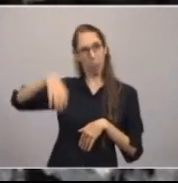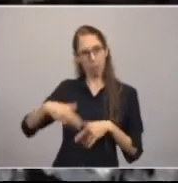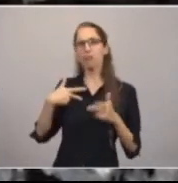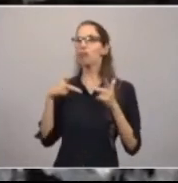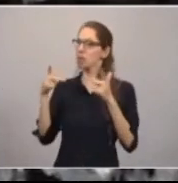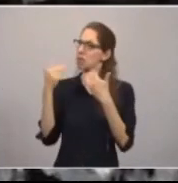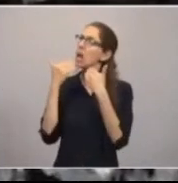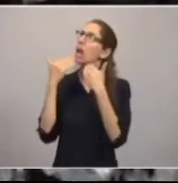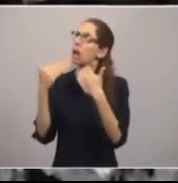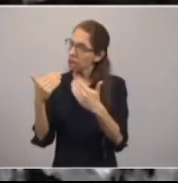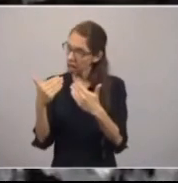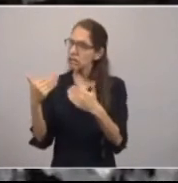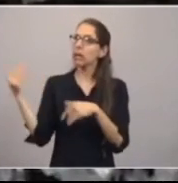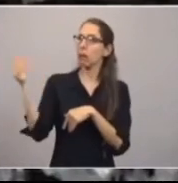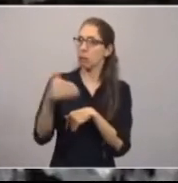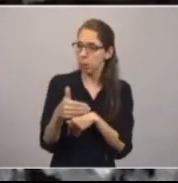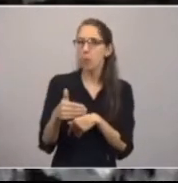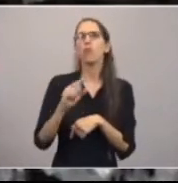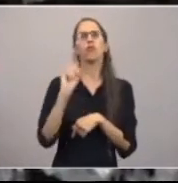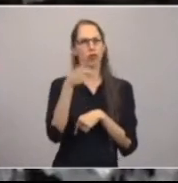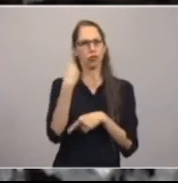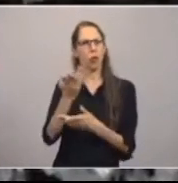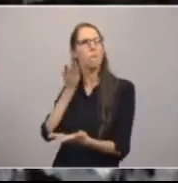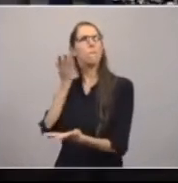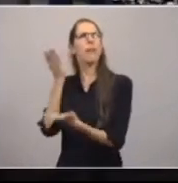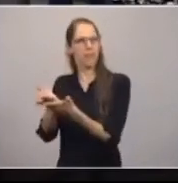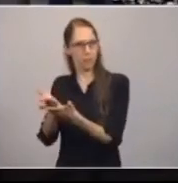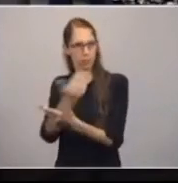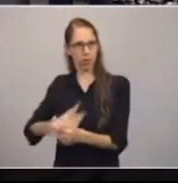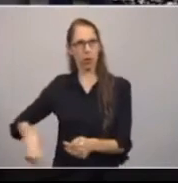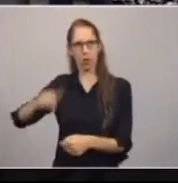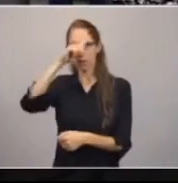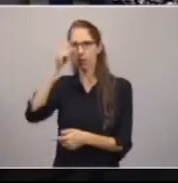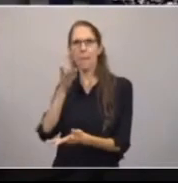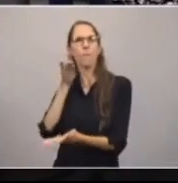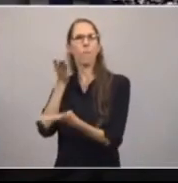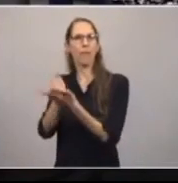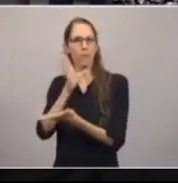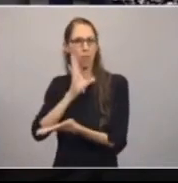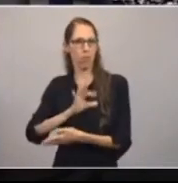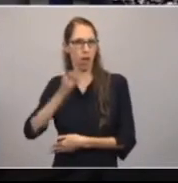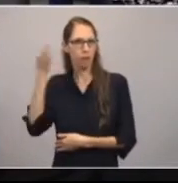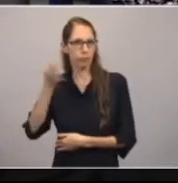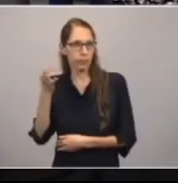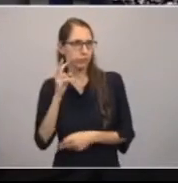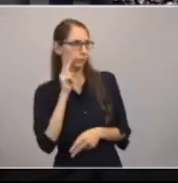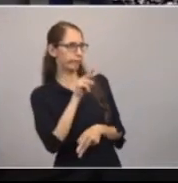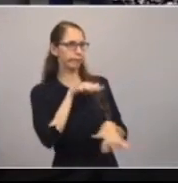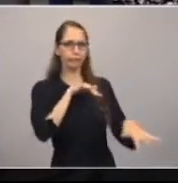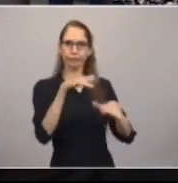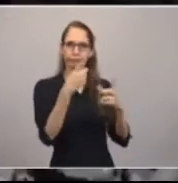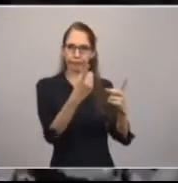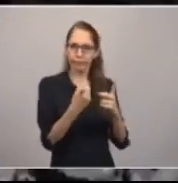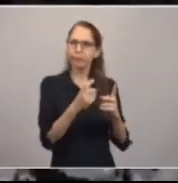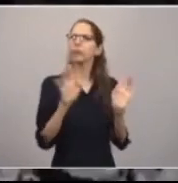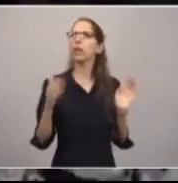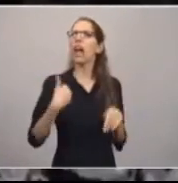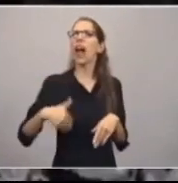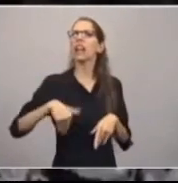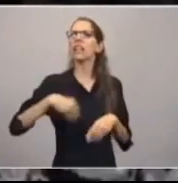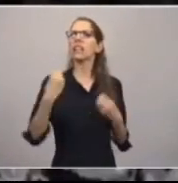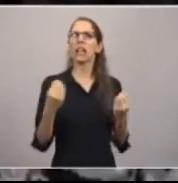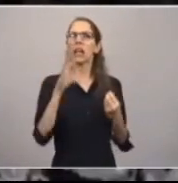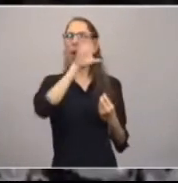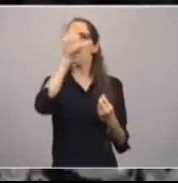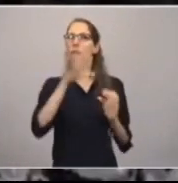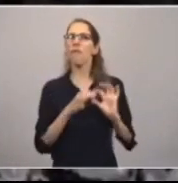Nacional en términos de las necesidades. Este es un país federal, ¿no? Este es un país federal. Así que